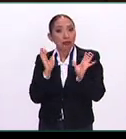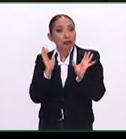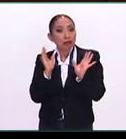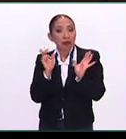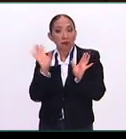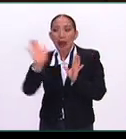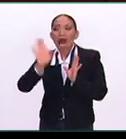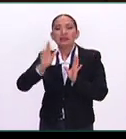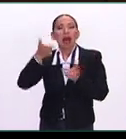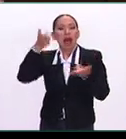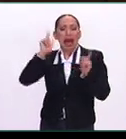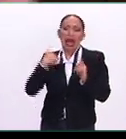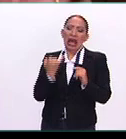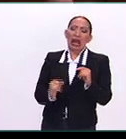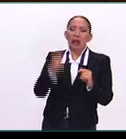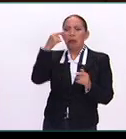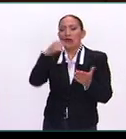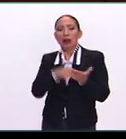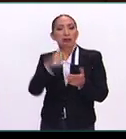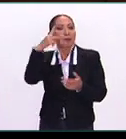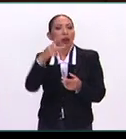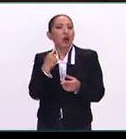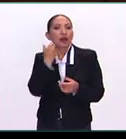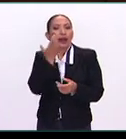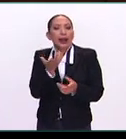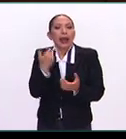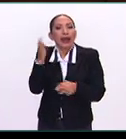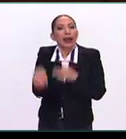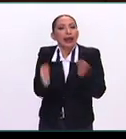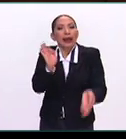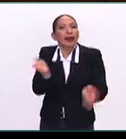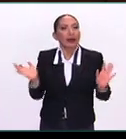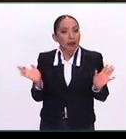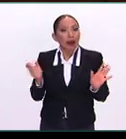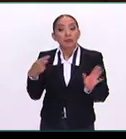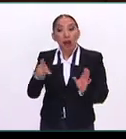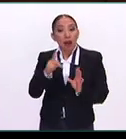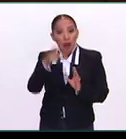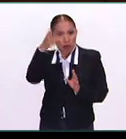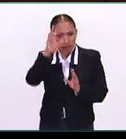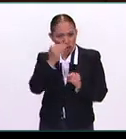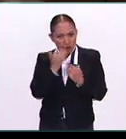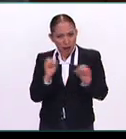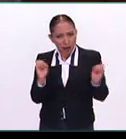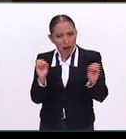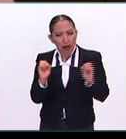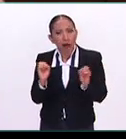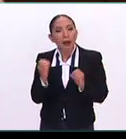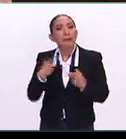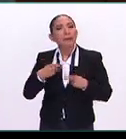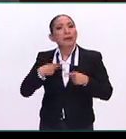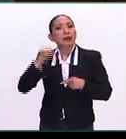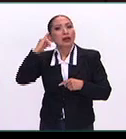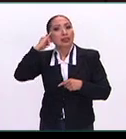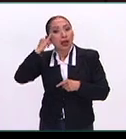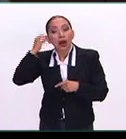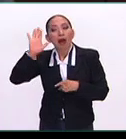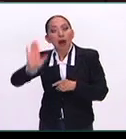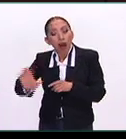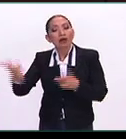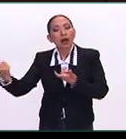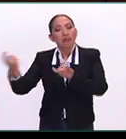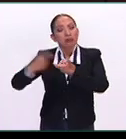tal vez le parezca locura, porque en México no lo quiere reconocer nadie, pero no es locura. Los indígenas